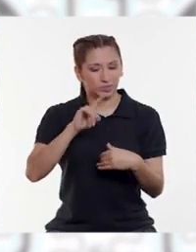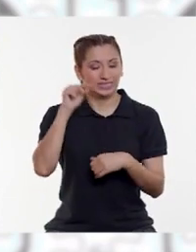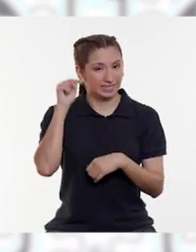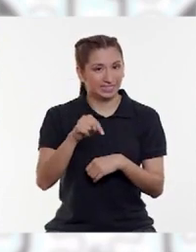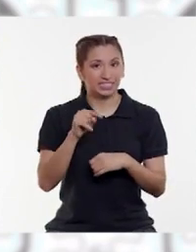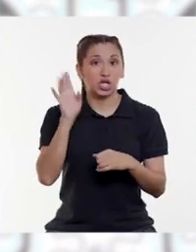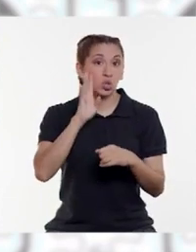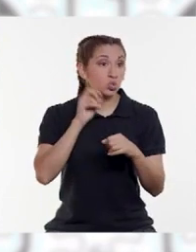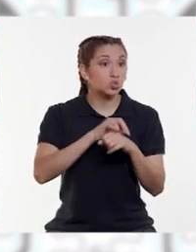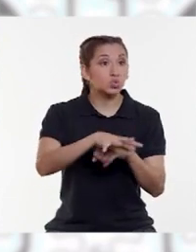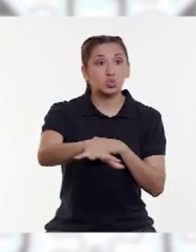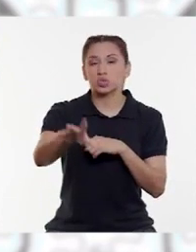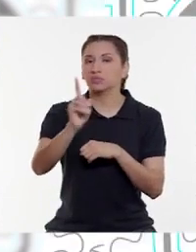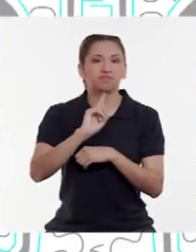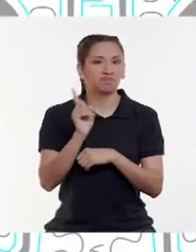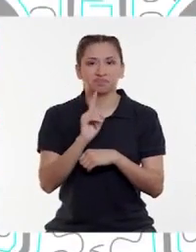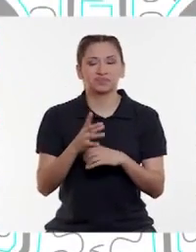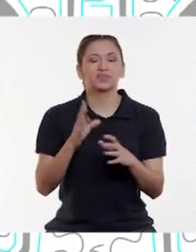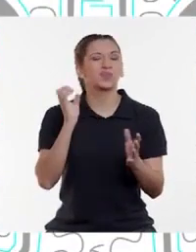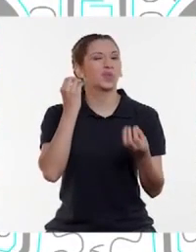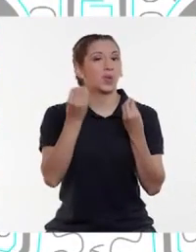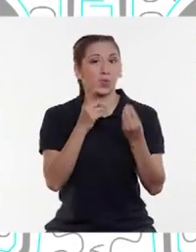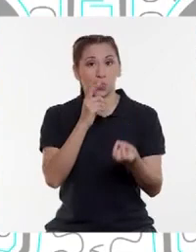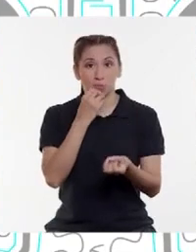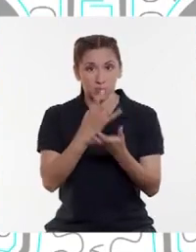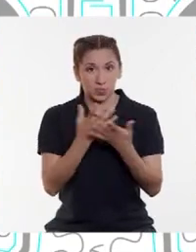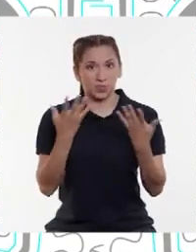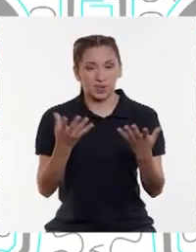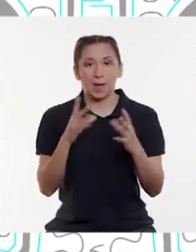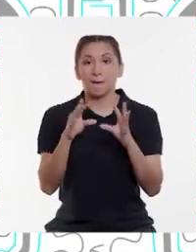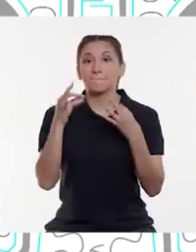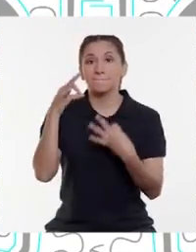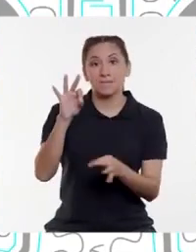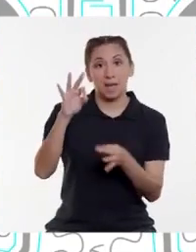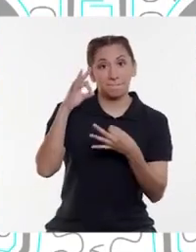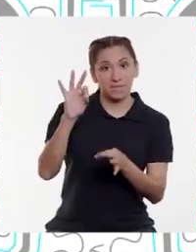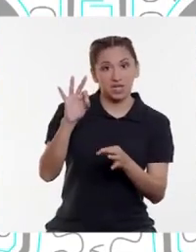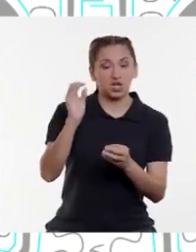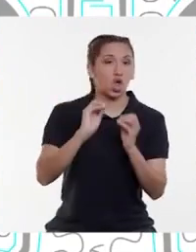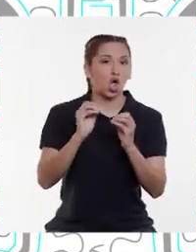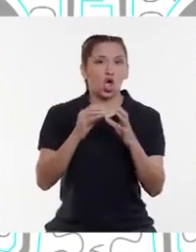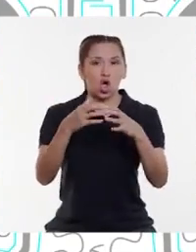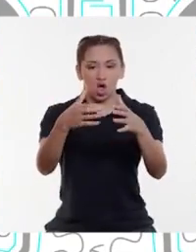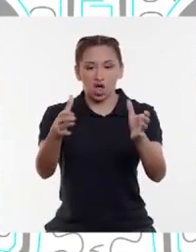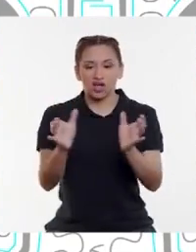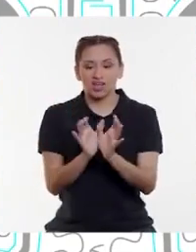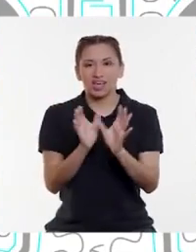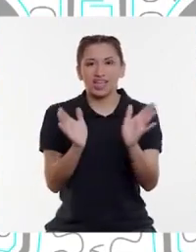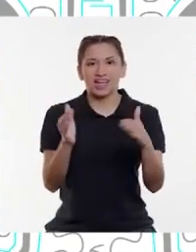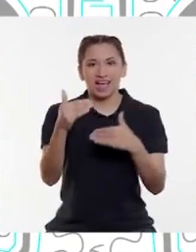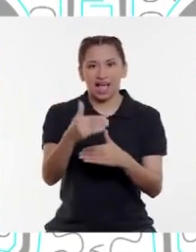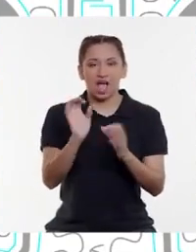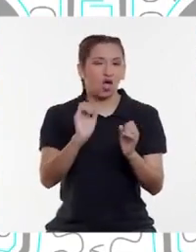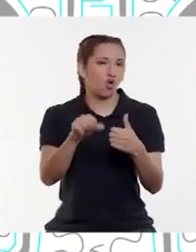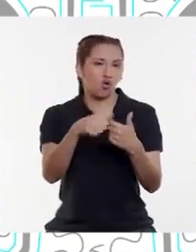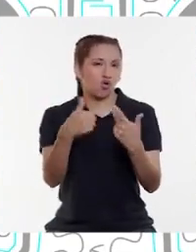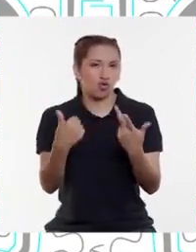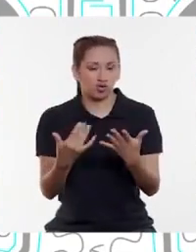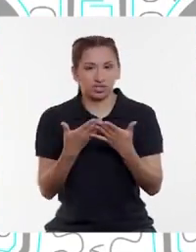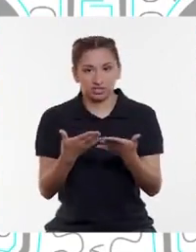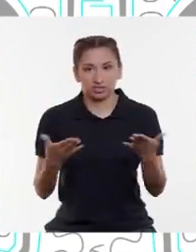considerados no contaminantes. Un buen ejemplo de esta clase de material es el papel o los envases de cartón, entre otras